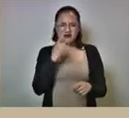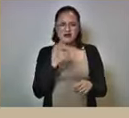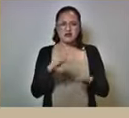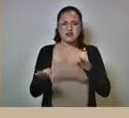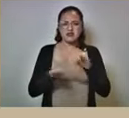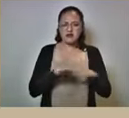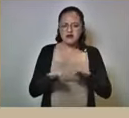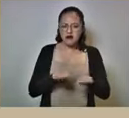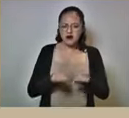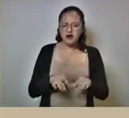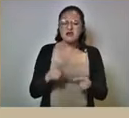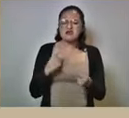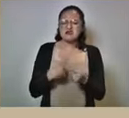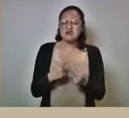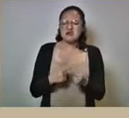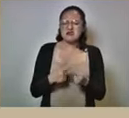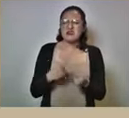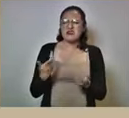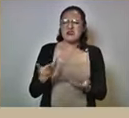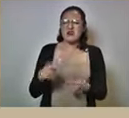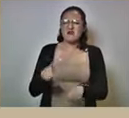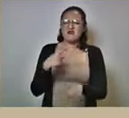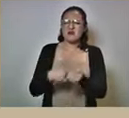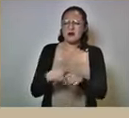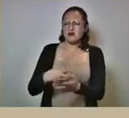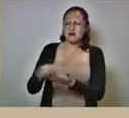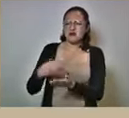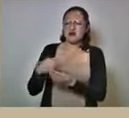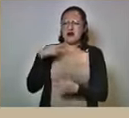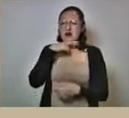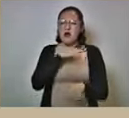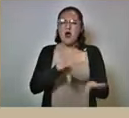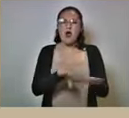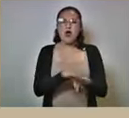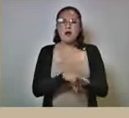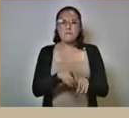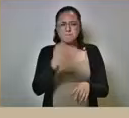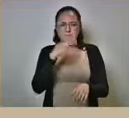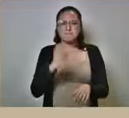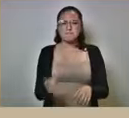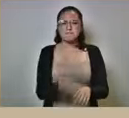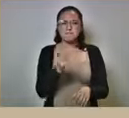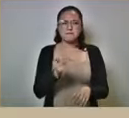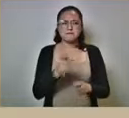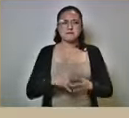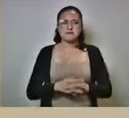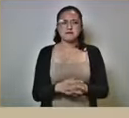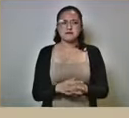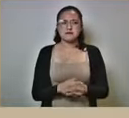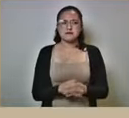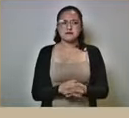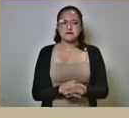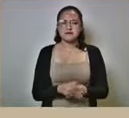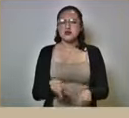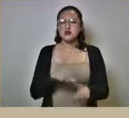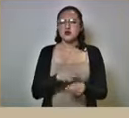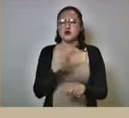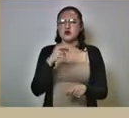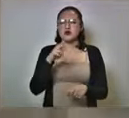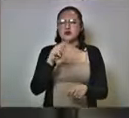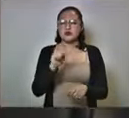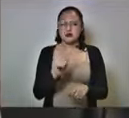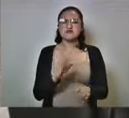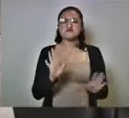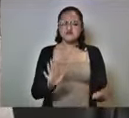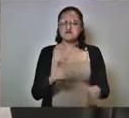trabajadores activos o quiénes son los que más están contagiando? Esa sería mi pregunta. Gracias. ¿Usted tiene eso? Sí,